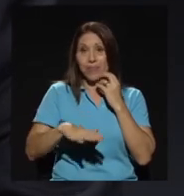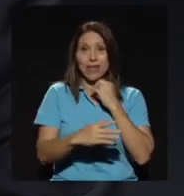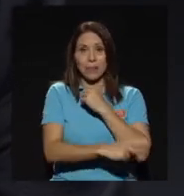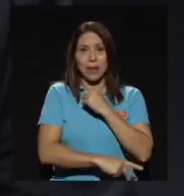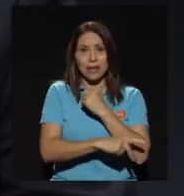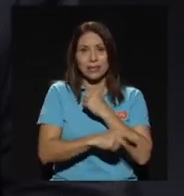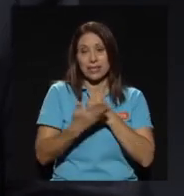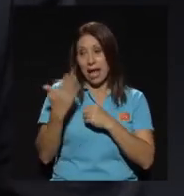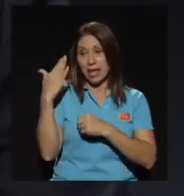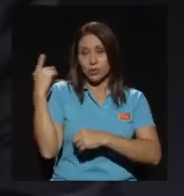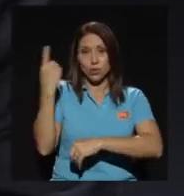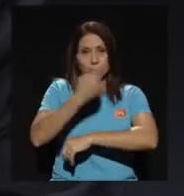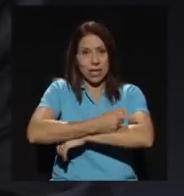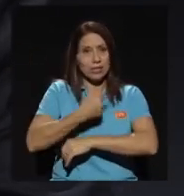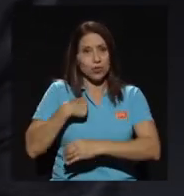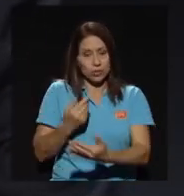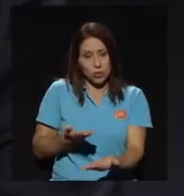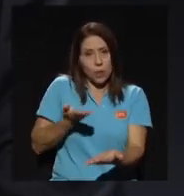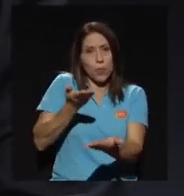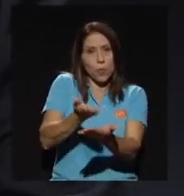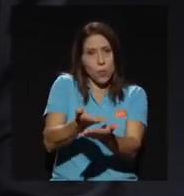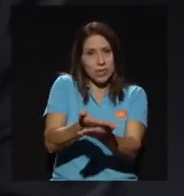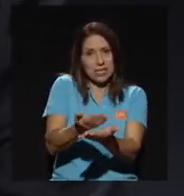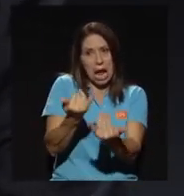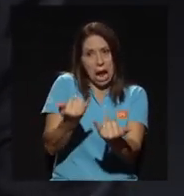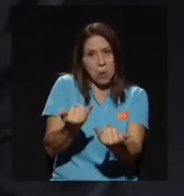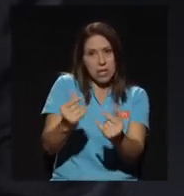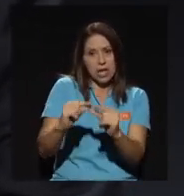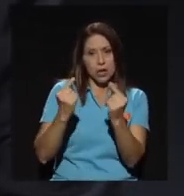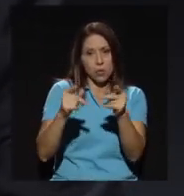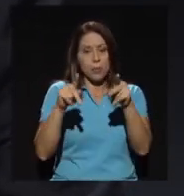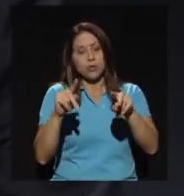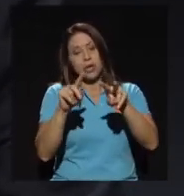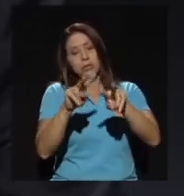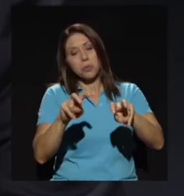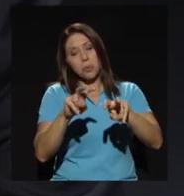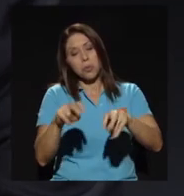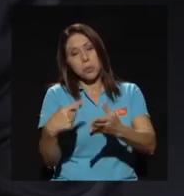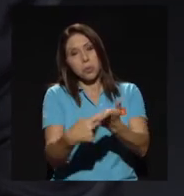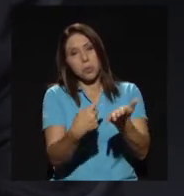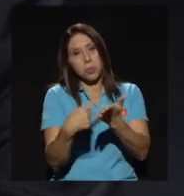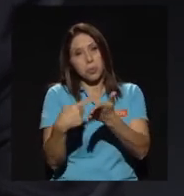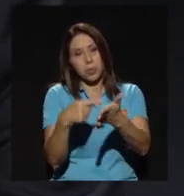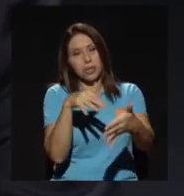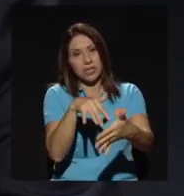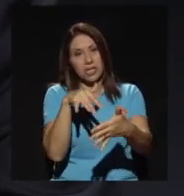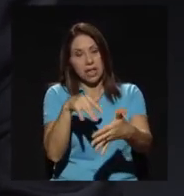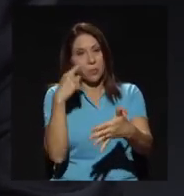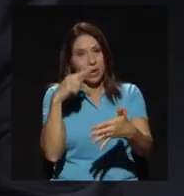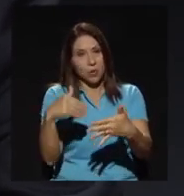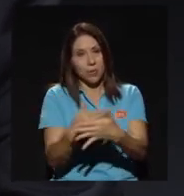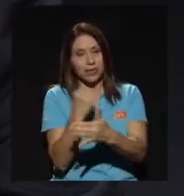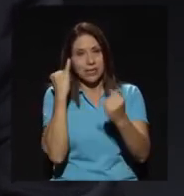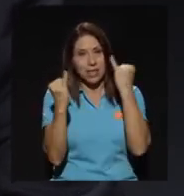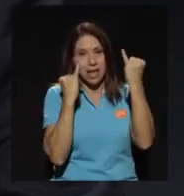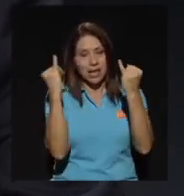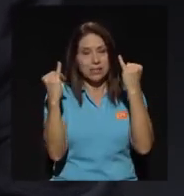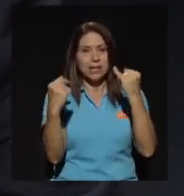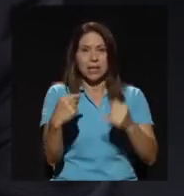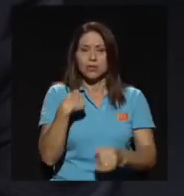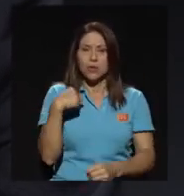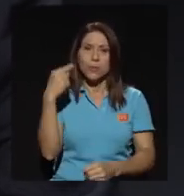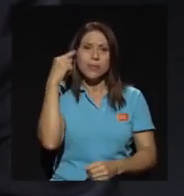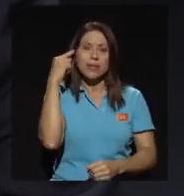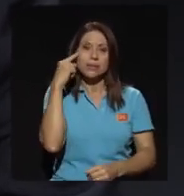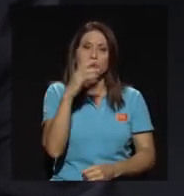propuesta que está siendo estudiada por un grupo ahí hemos estado trabajando para nuevas ideas yo pienso que